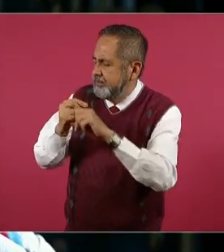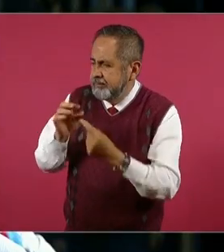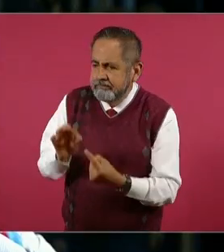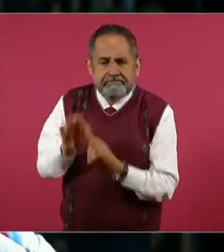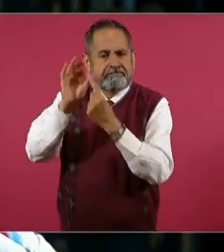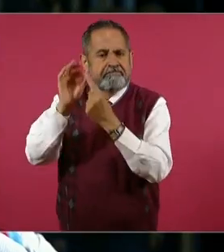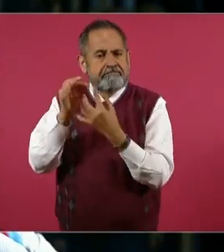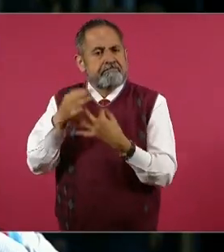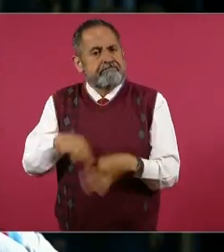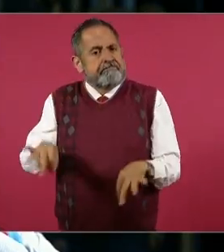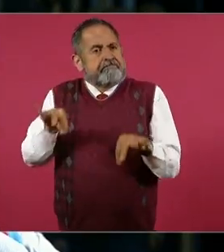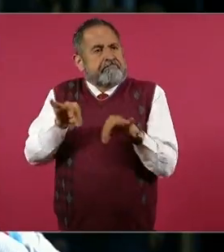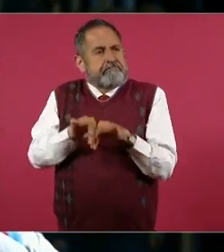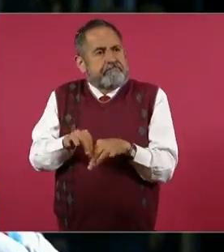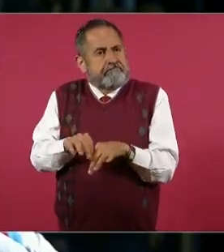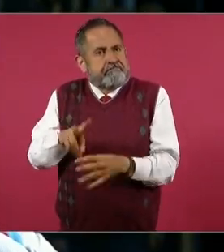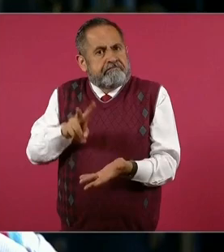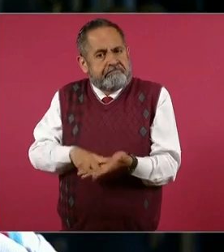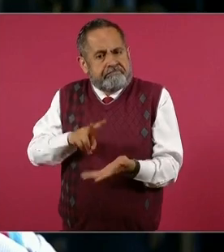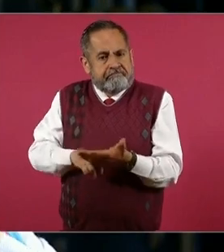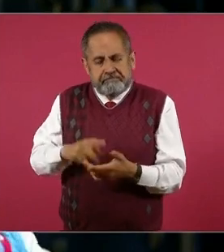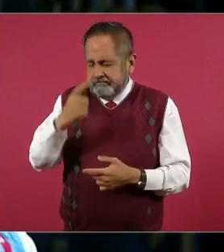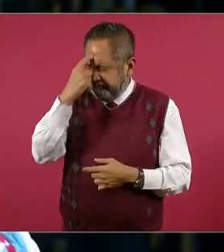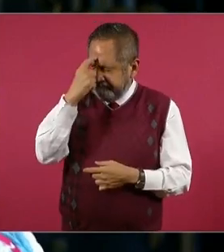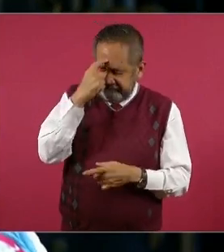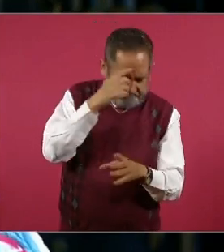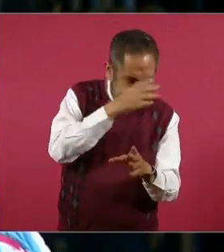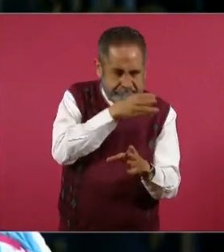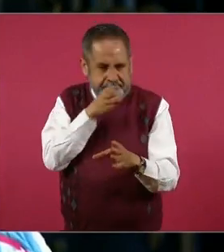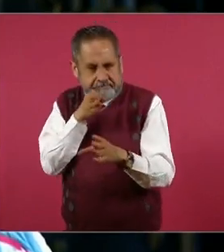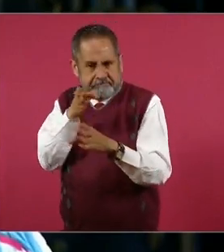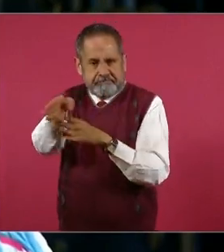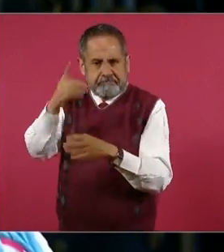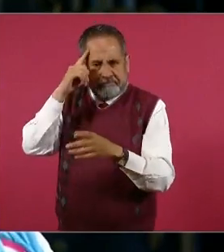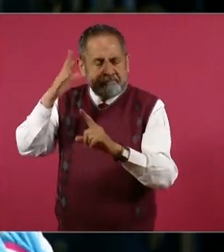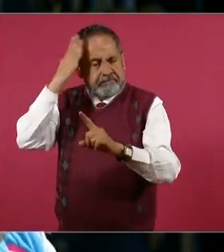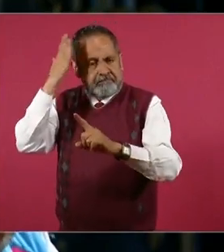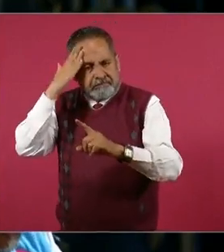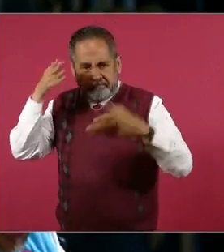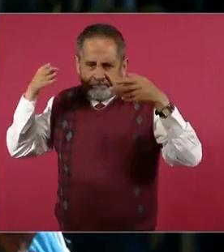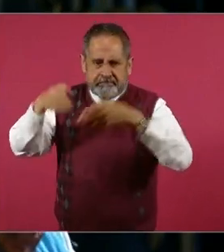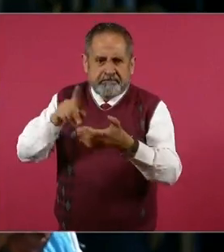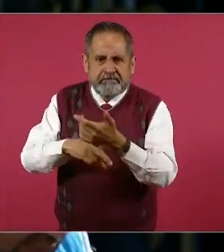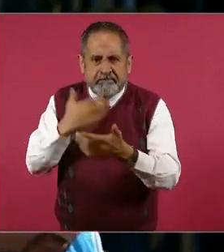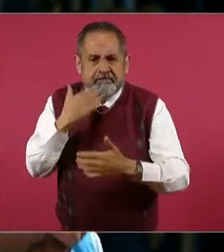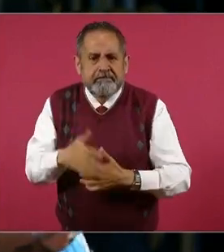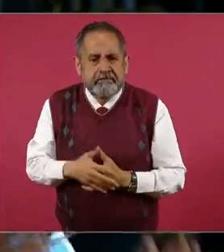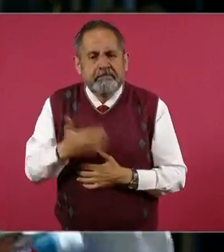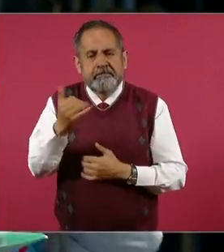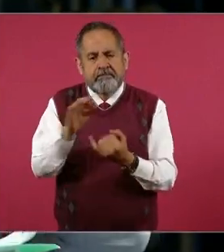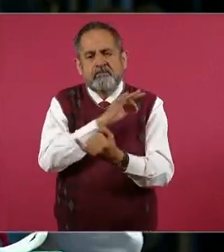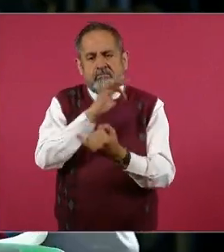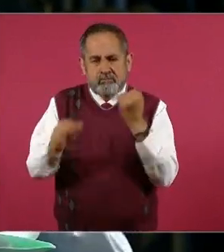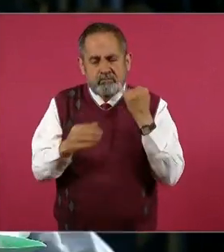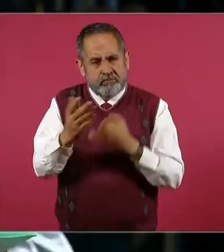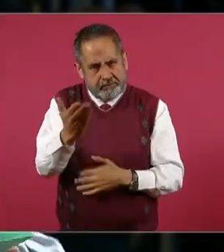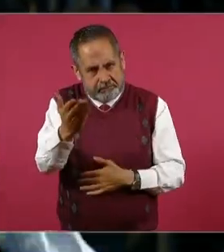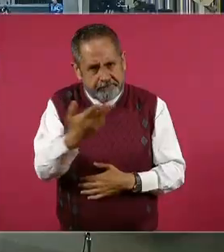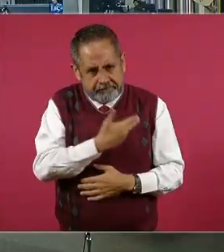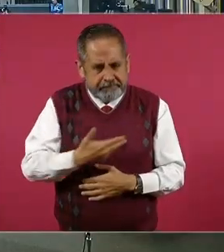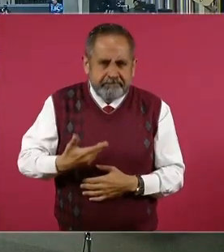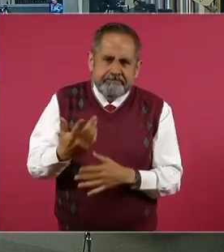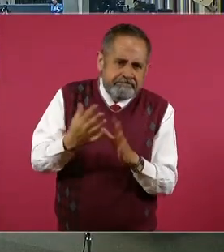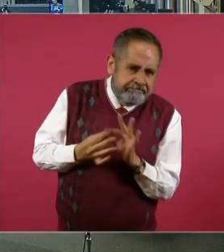fueron determinantes para moldear su enfoque hacia el liderazgo y la política? Y por último, señor